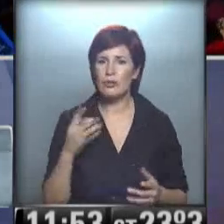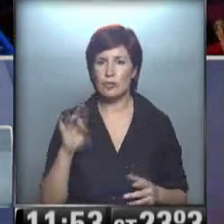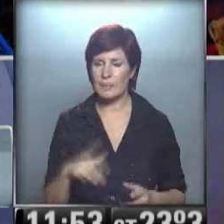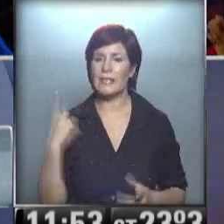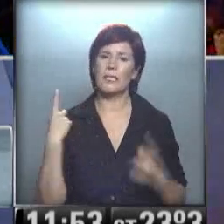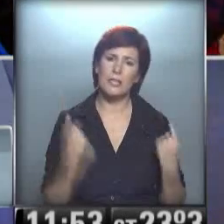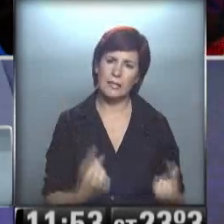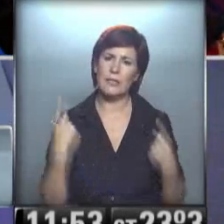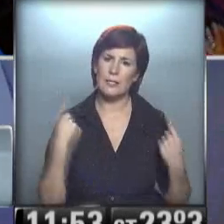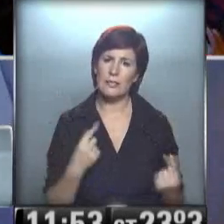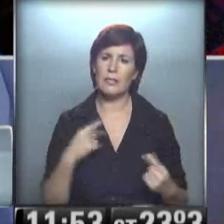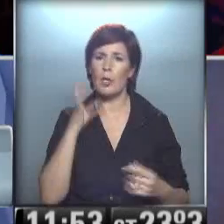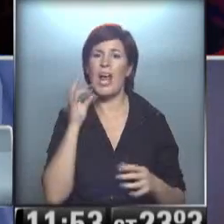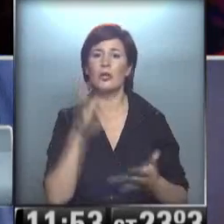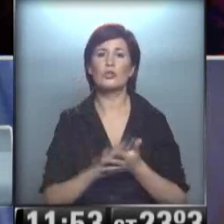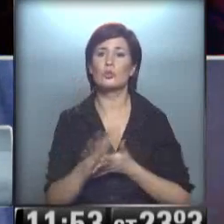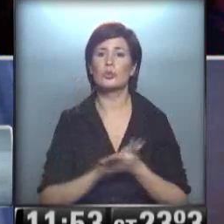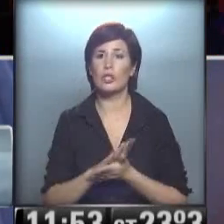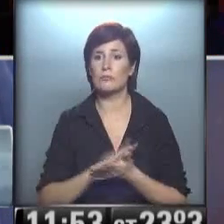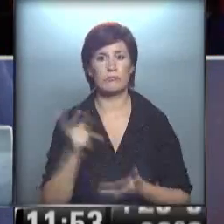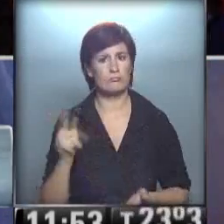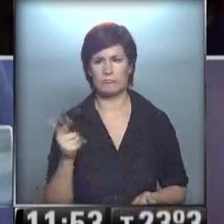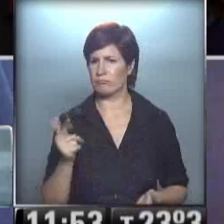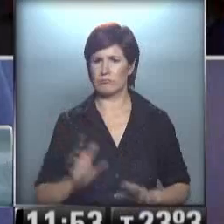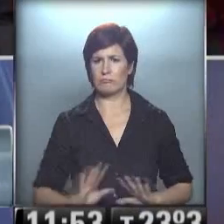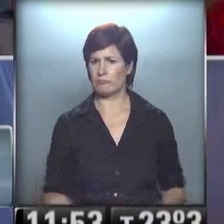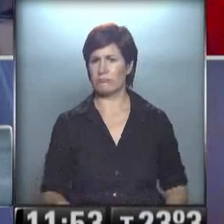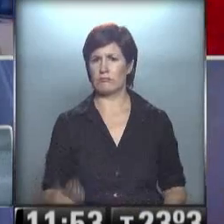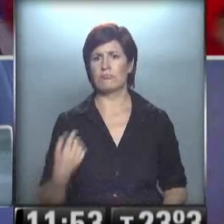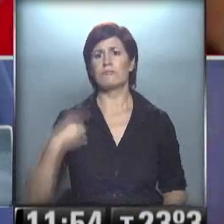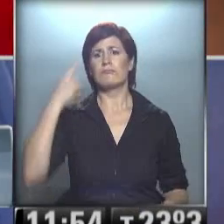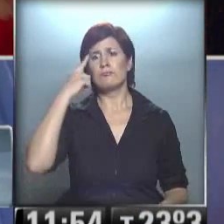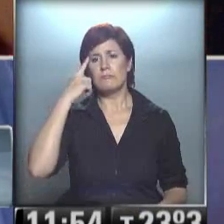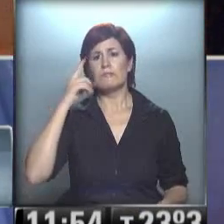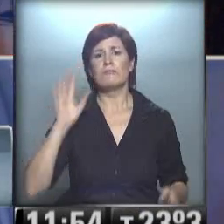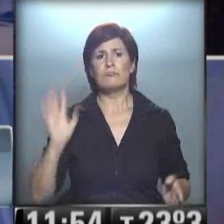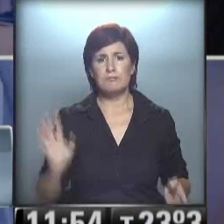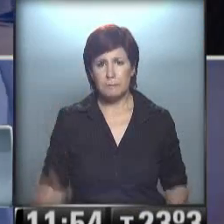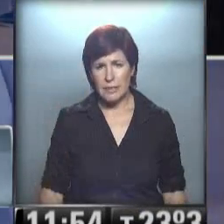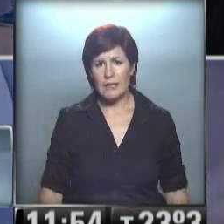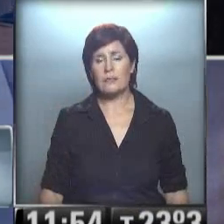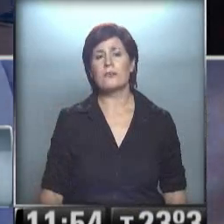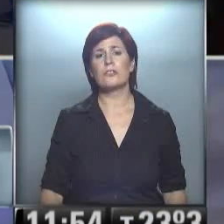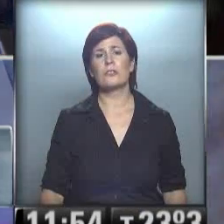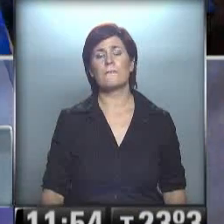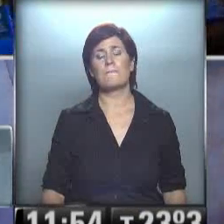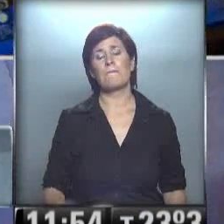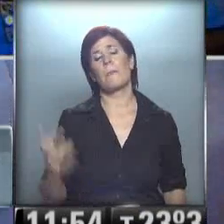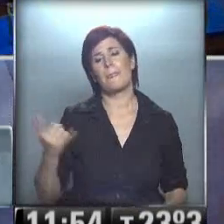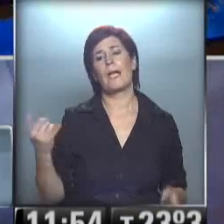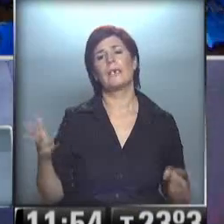tratar de ponerse por delante del gobierno en ese tema. No entendió, me parece, y este es un defecto que se